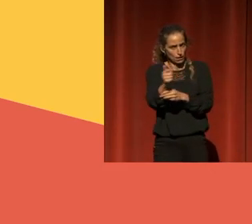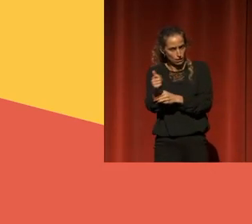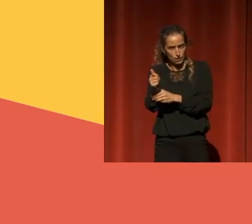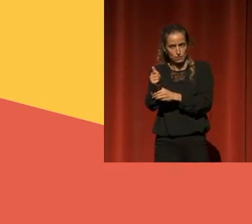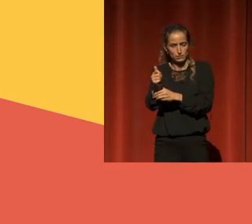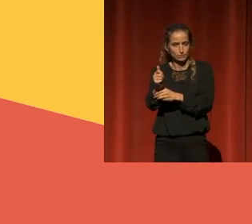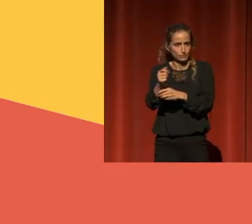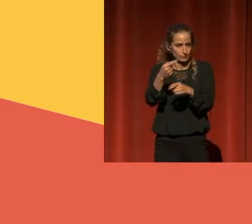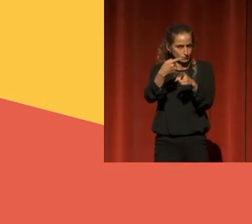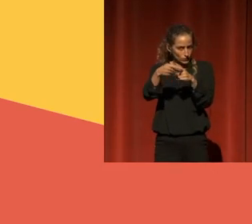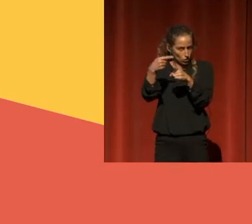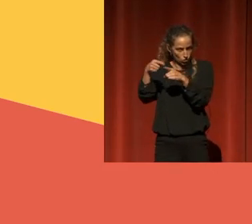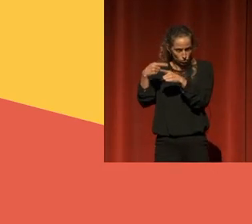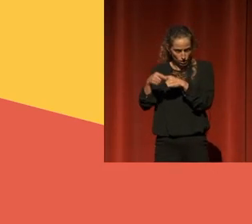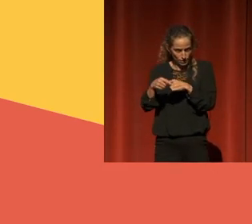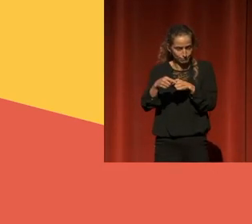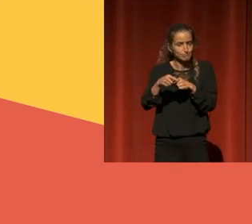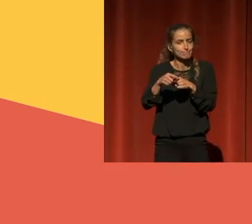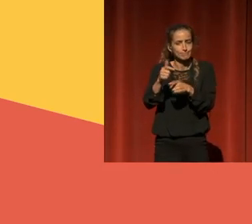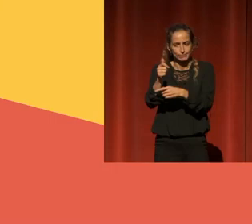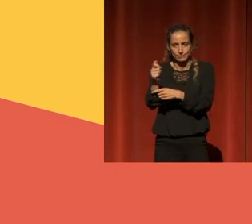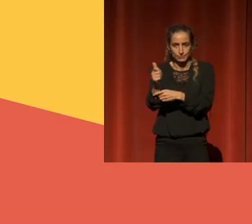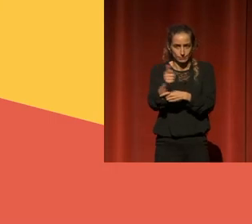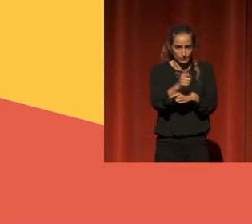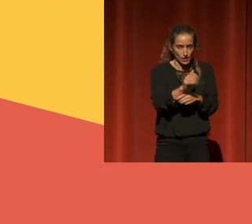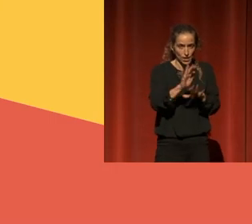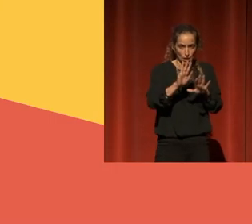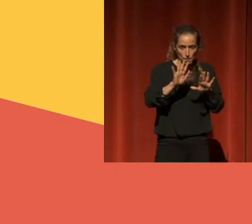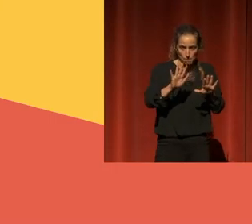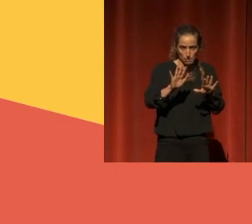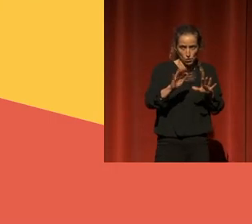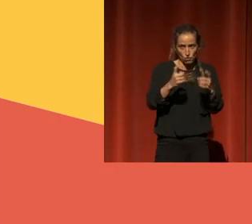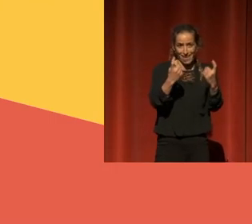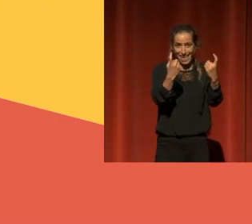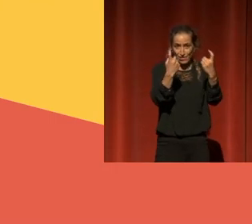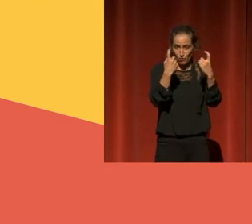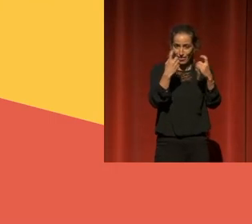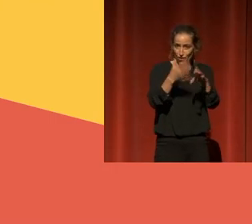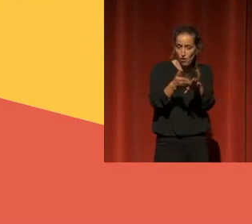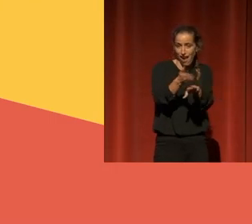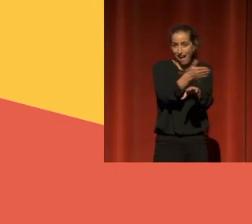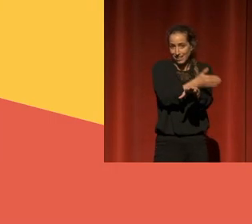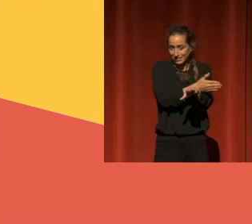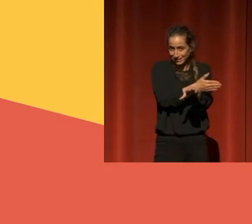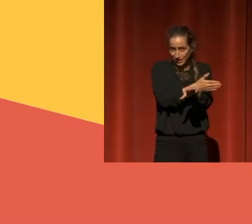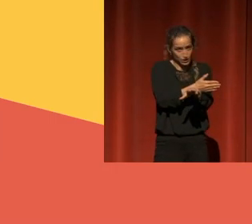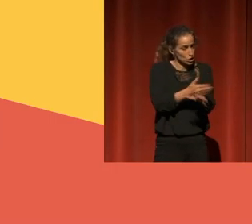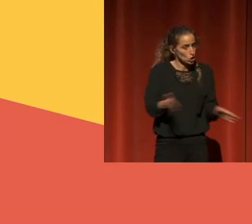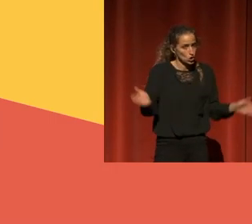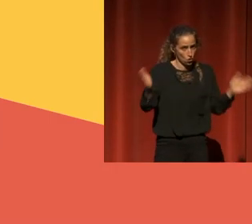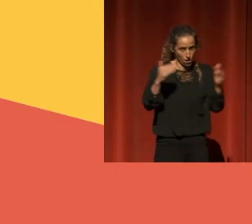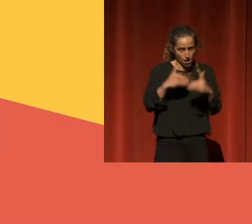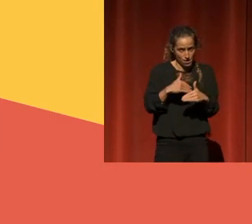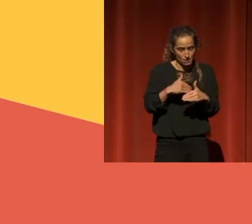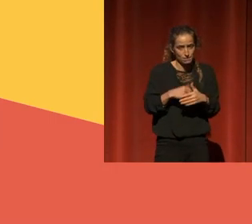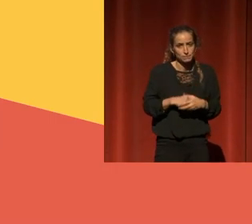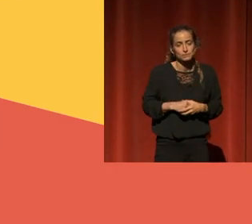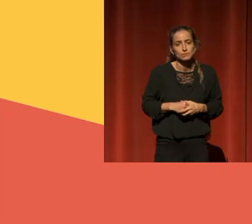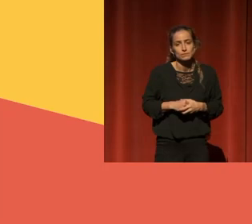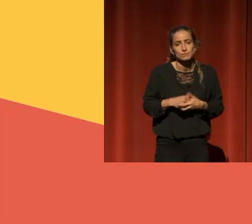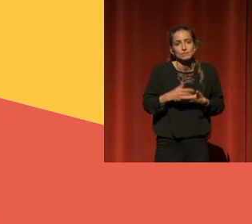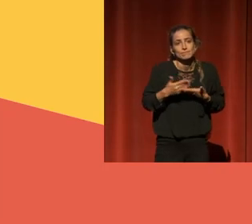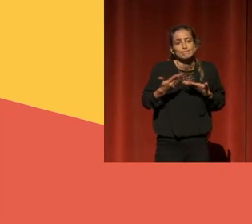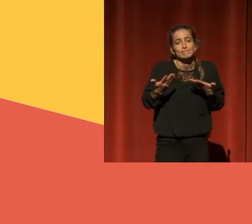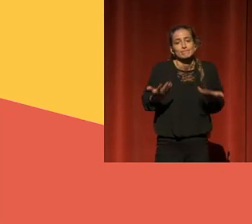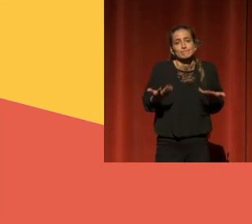sin sin haber recibido una educación previamente al respecto con lo